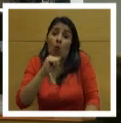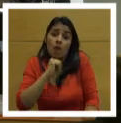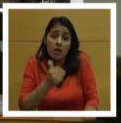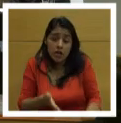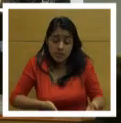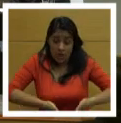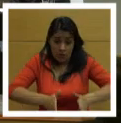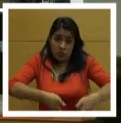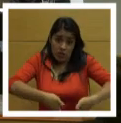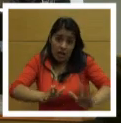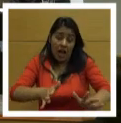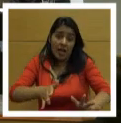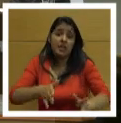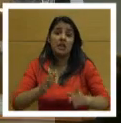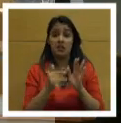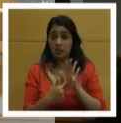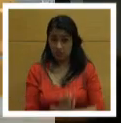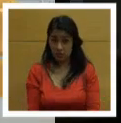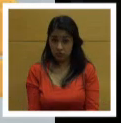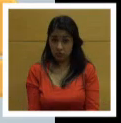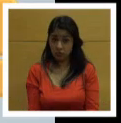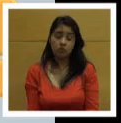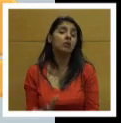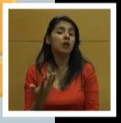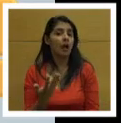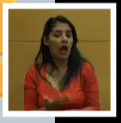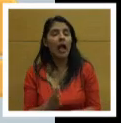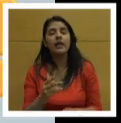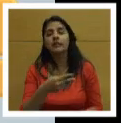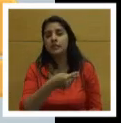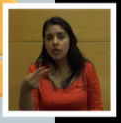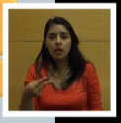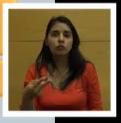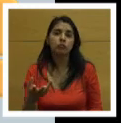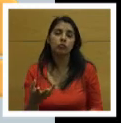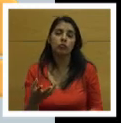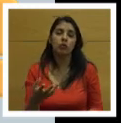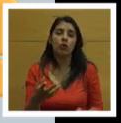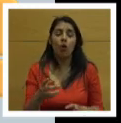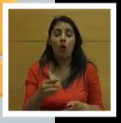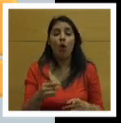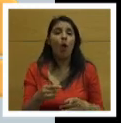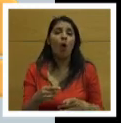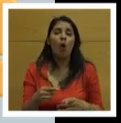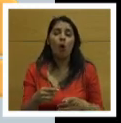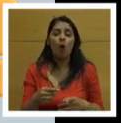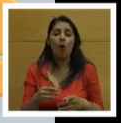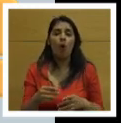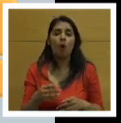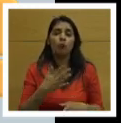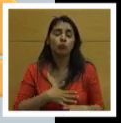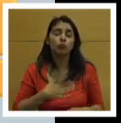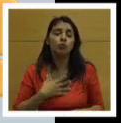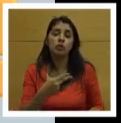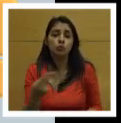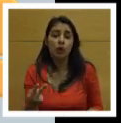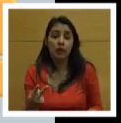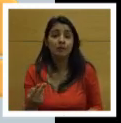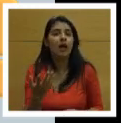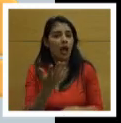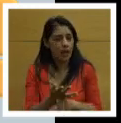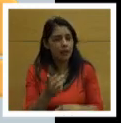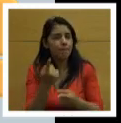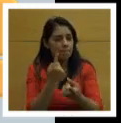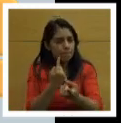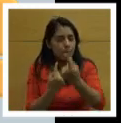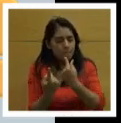de marginación, de discriminación basada en el sexo, en el género, preferencia, orientación sexual? Hay que ir, ¿no es cierto?, ir haciéndose